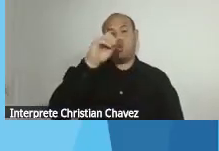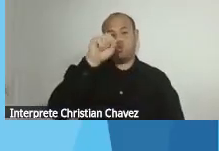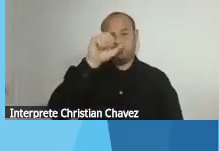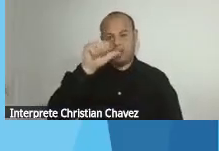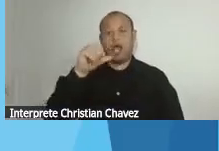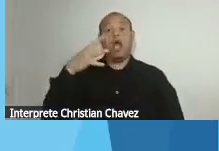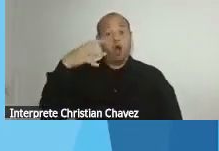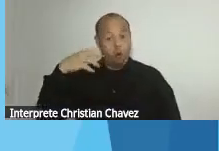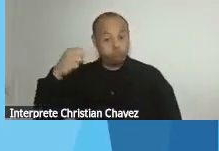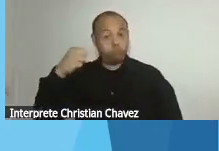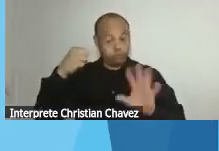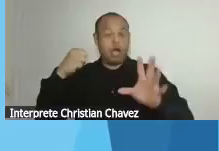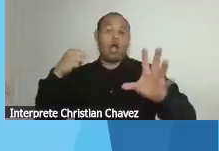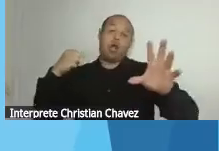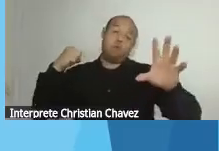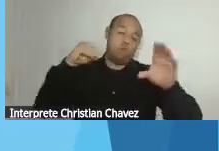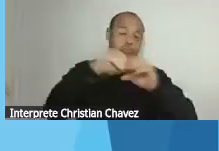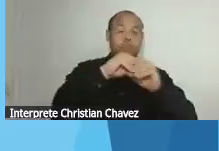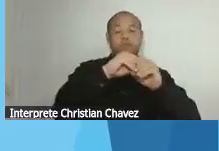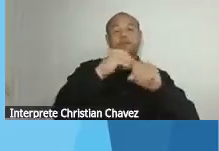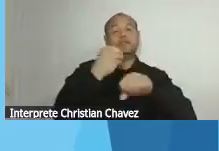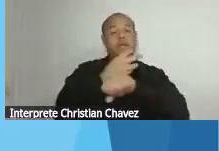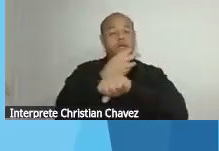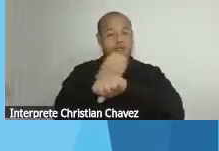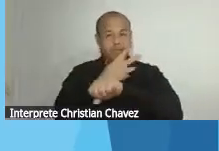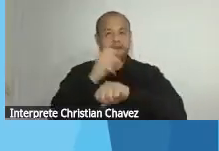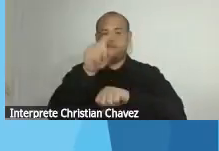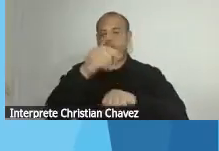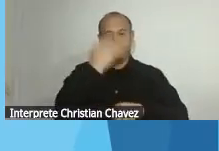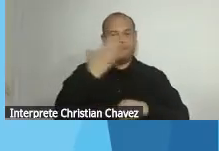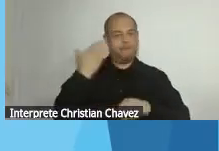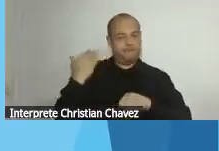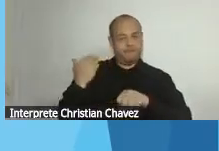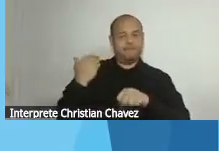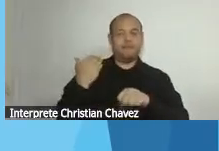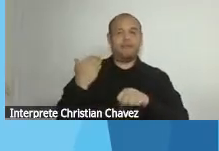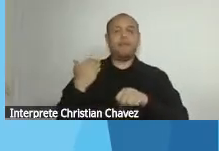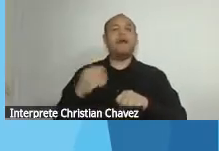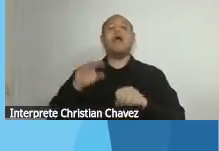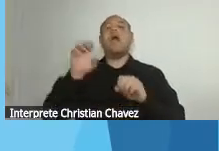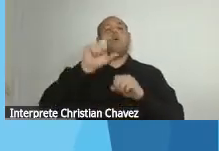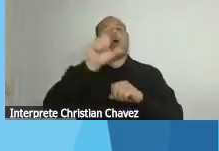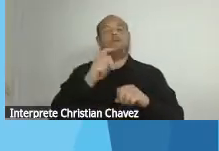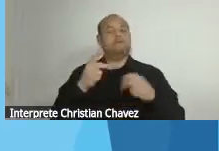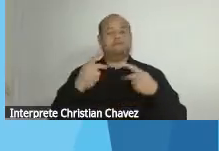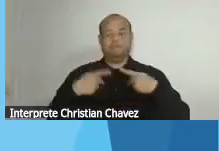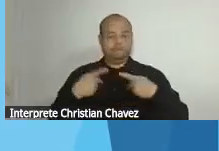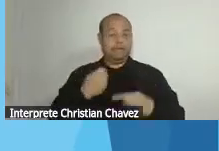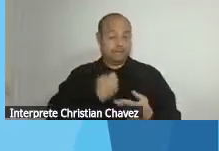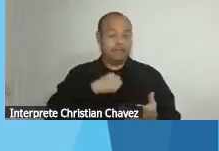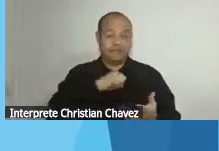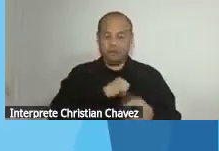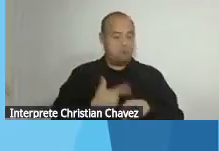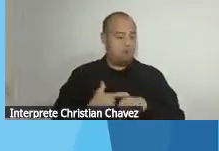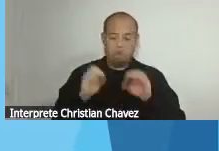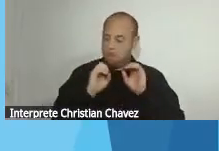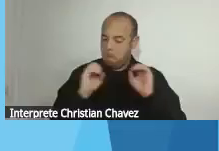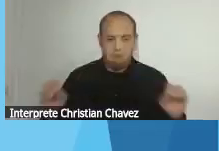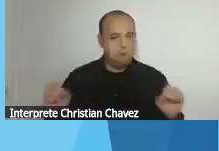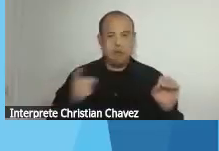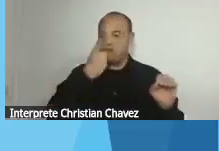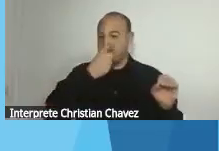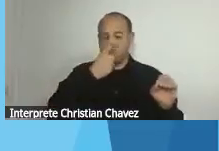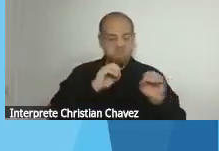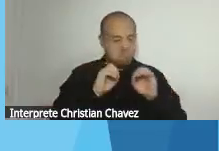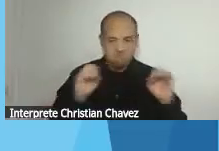que mencionamos en la imagen pasada que sucedía cuando una persona está sana, ¿sí? Cuando una persona no presenta diabetes.